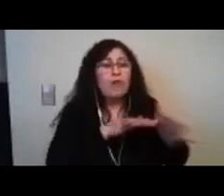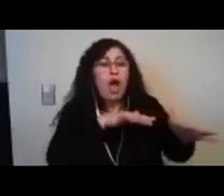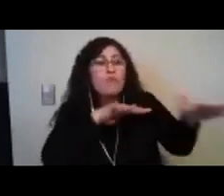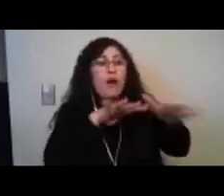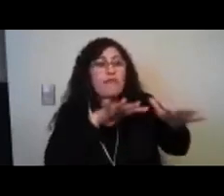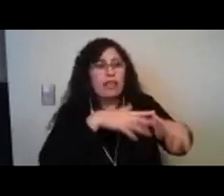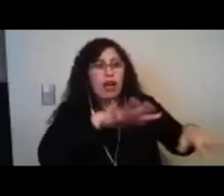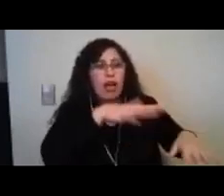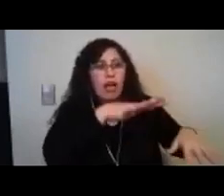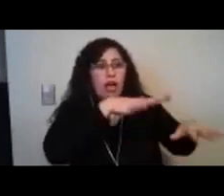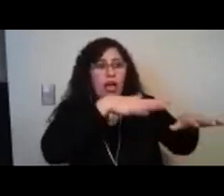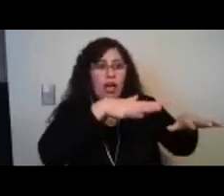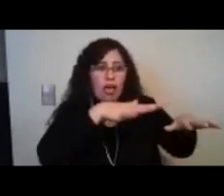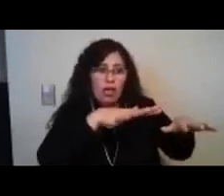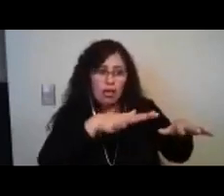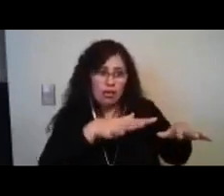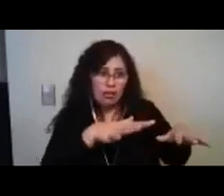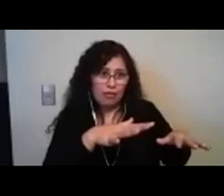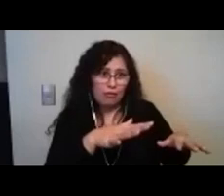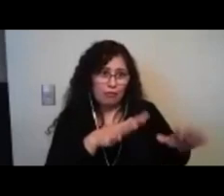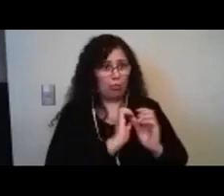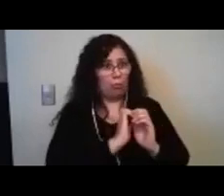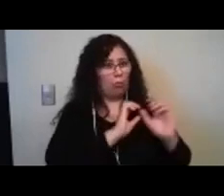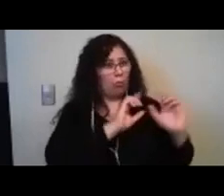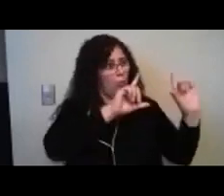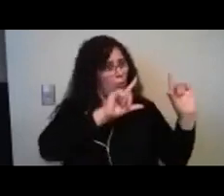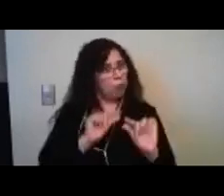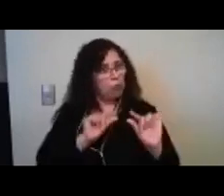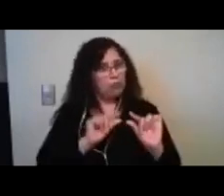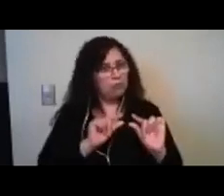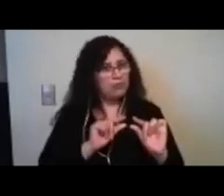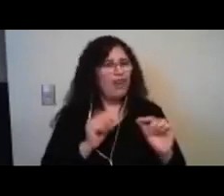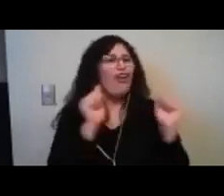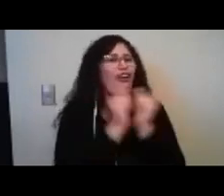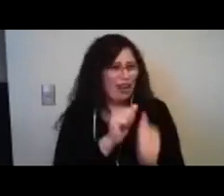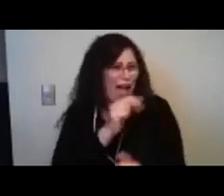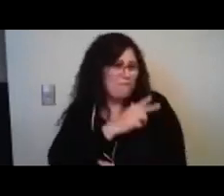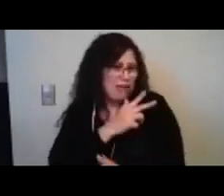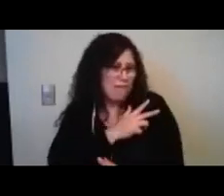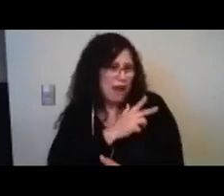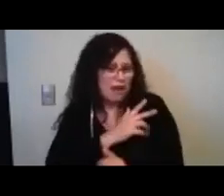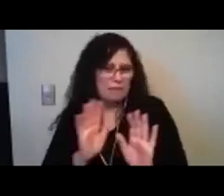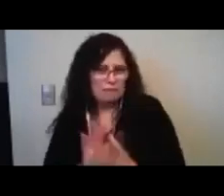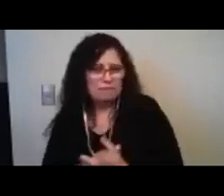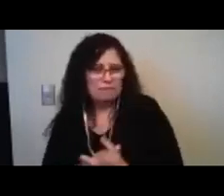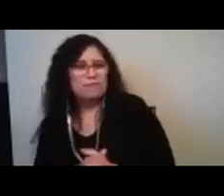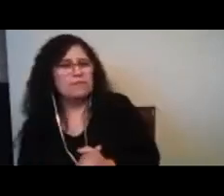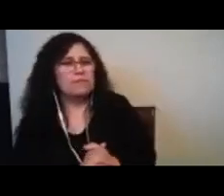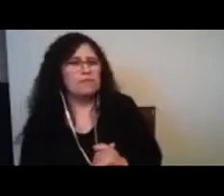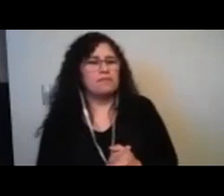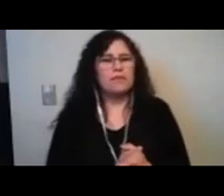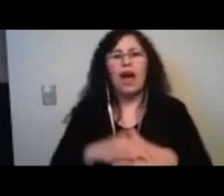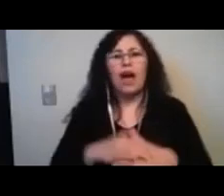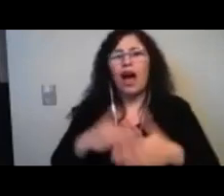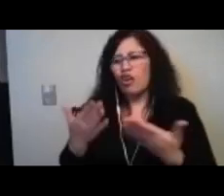Porque eso es como lo que hacía, según lo que se veía en el video. A ver, buena pregunta ya. La verdad es que tal como tú